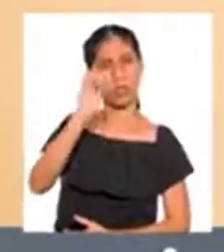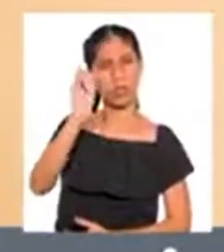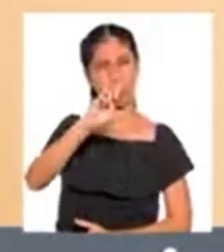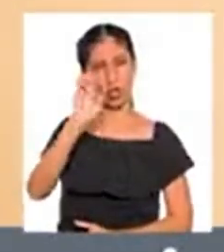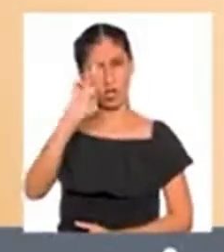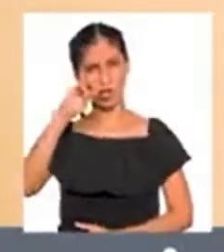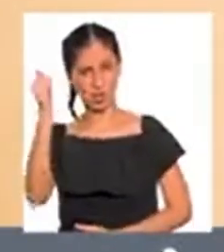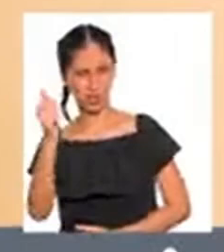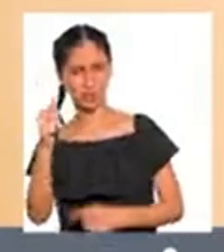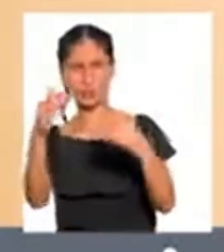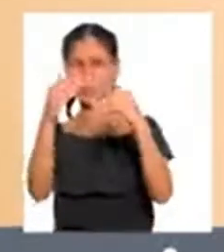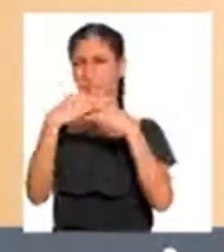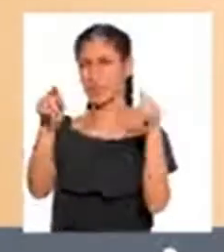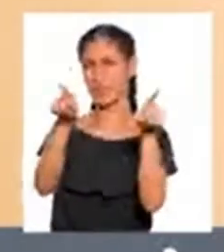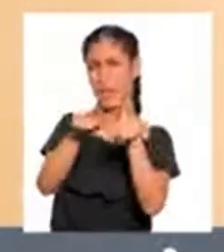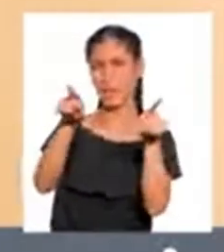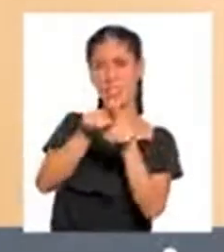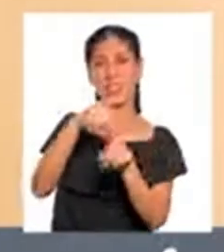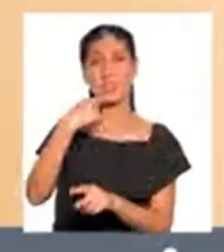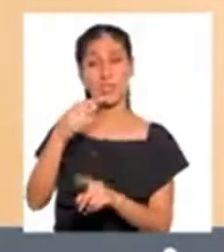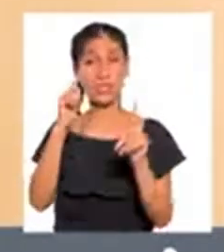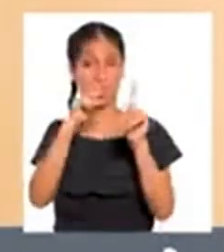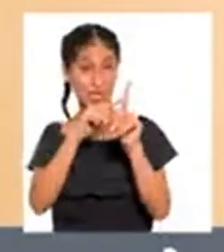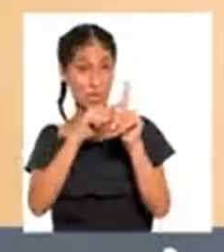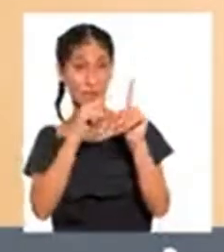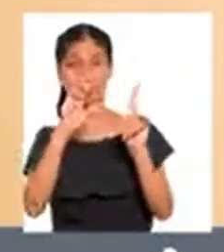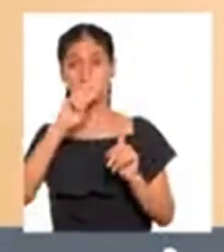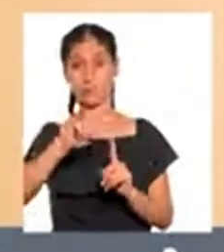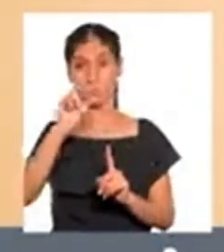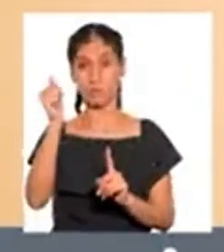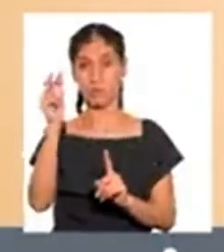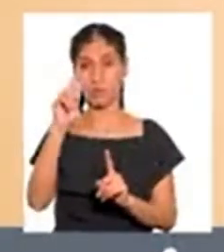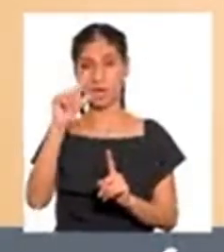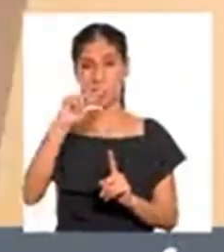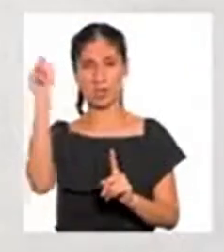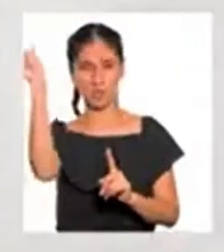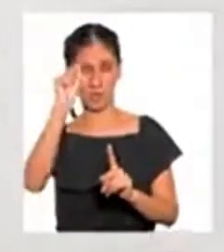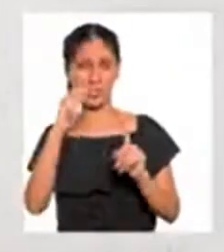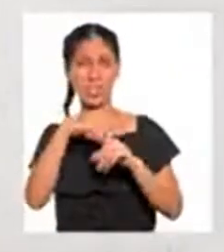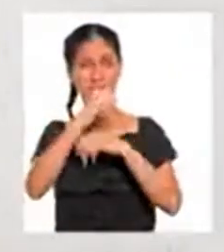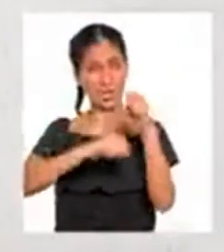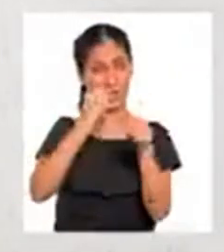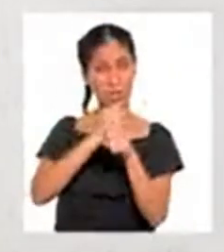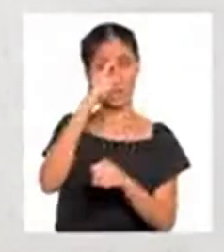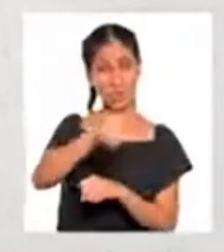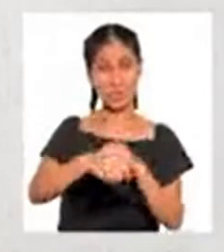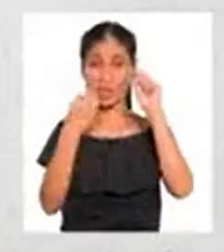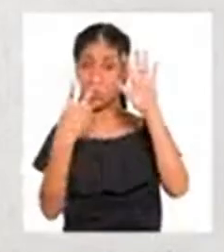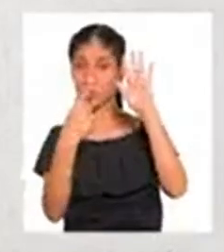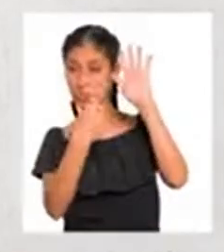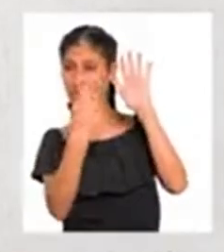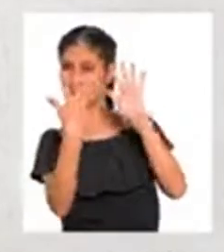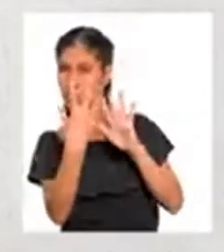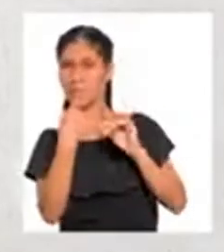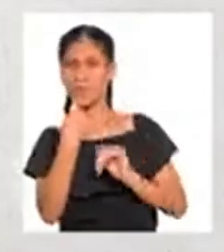Así menciona que de acuerdo con Vargas Arce en 1995, de un total estimado de